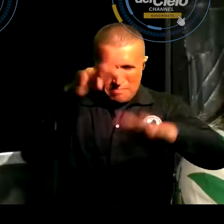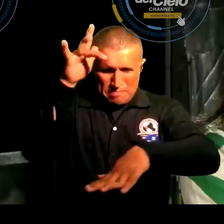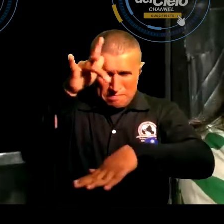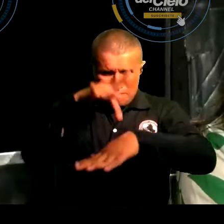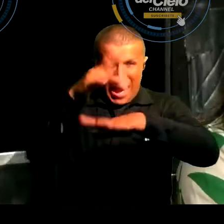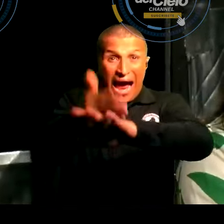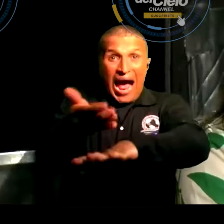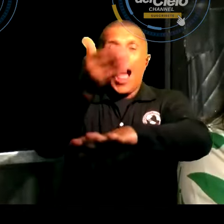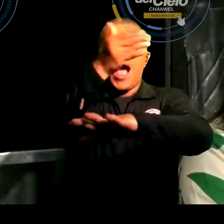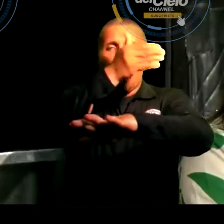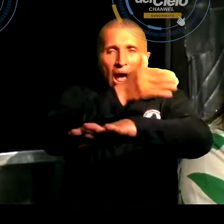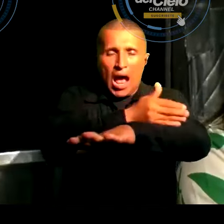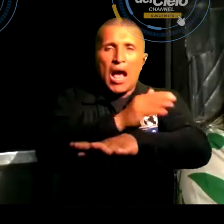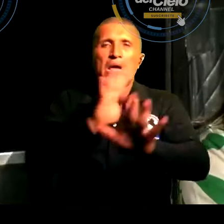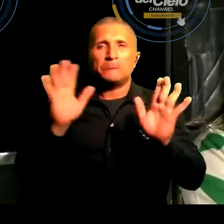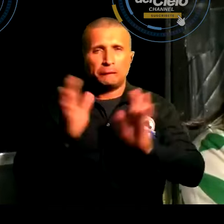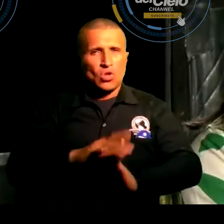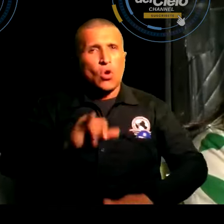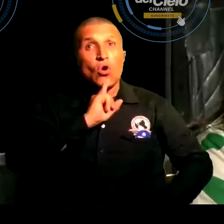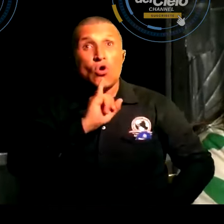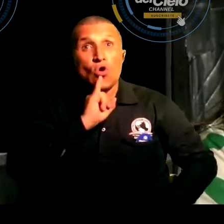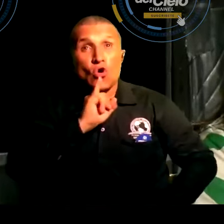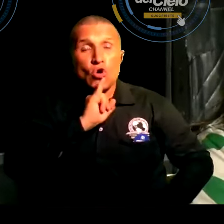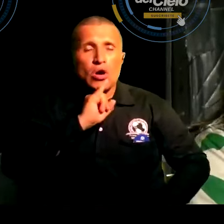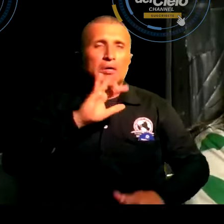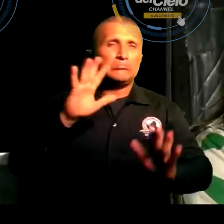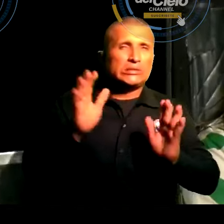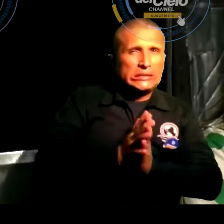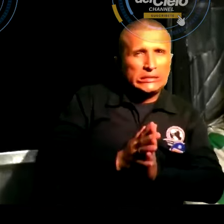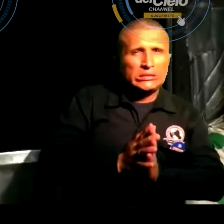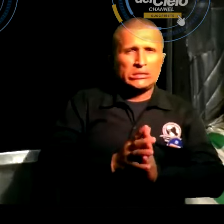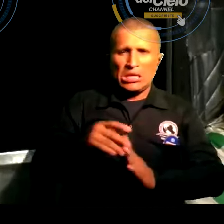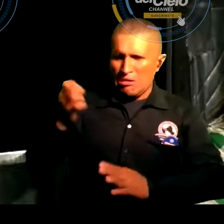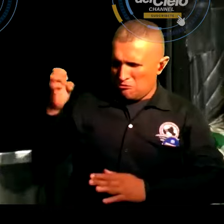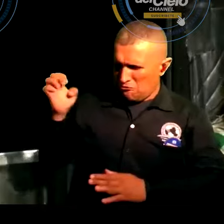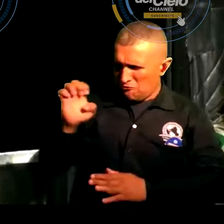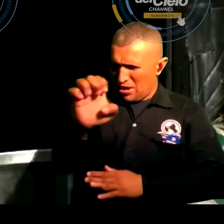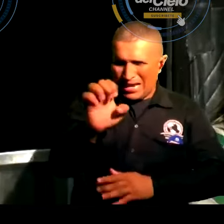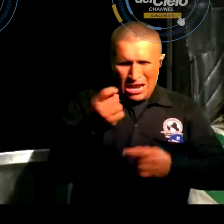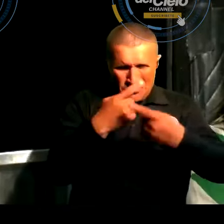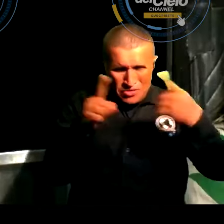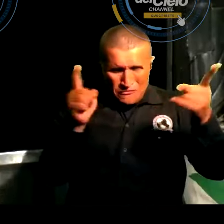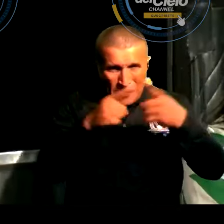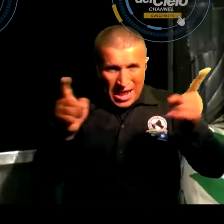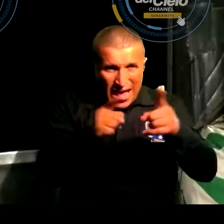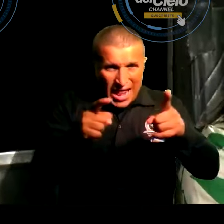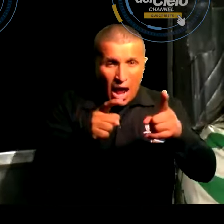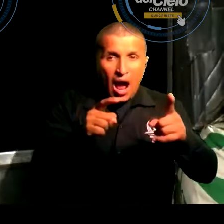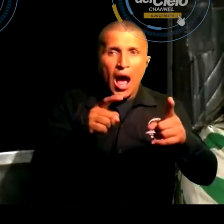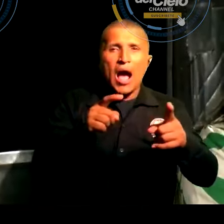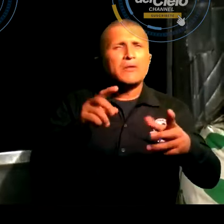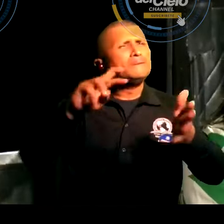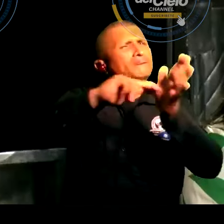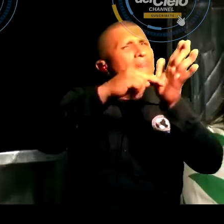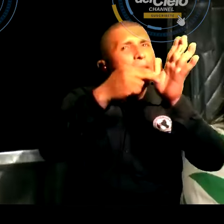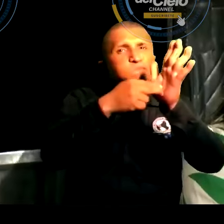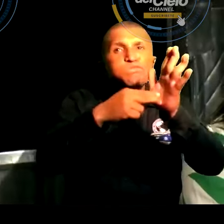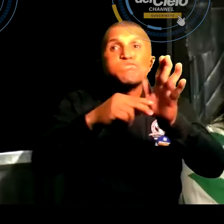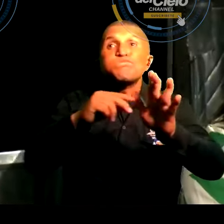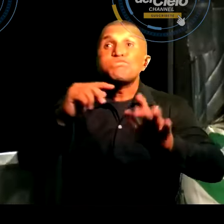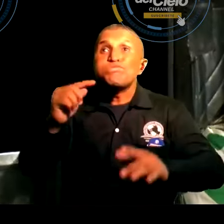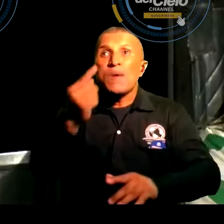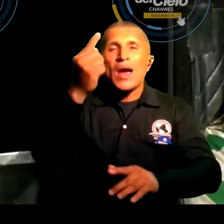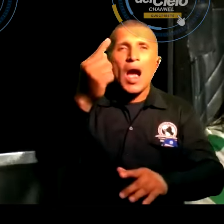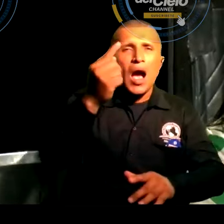era un sustantivo plural, evangelios. Y se refiere, la primera vez que